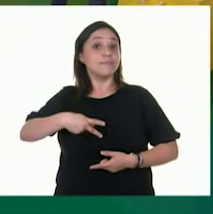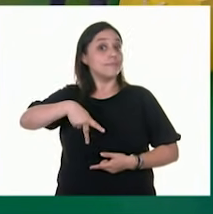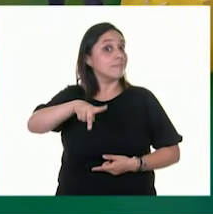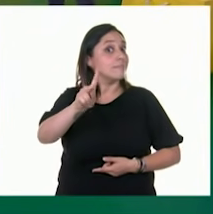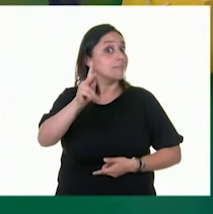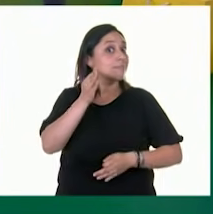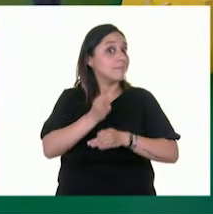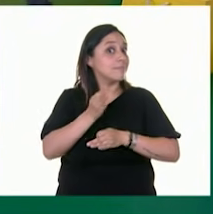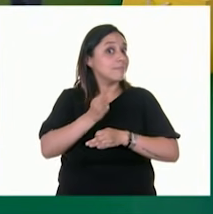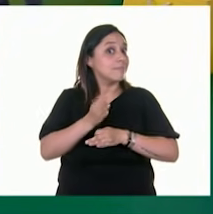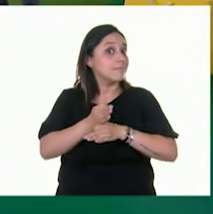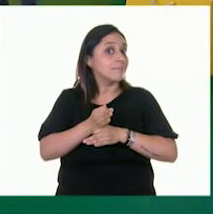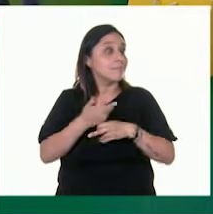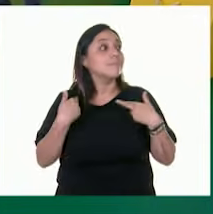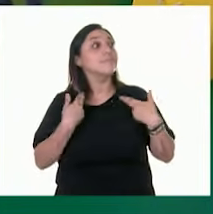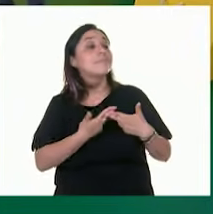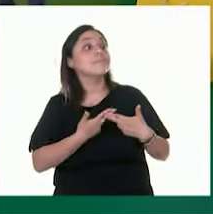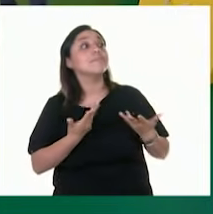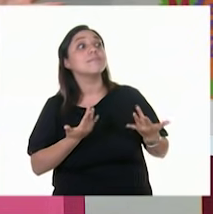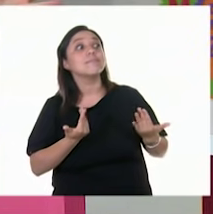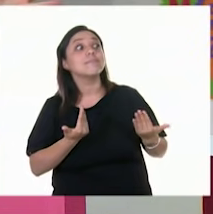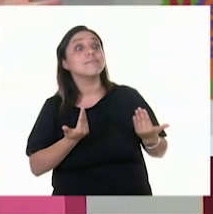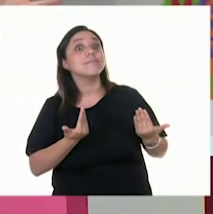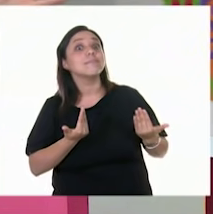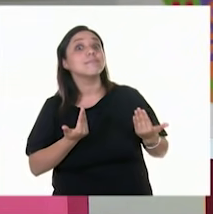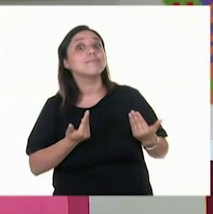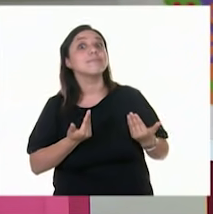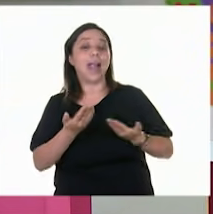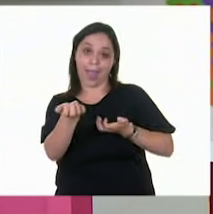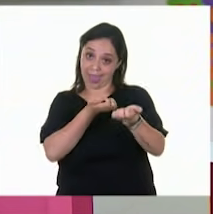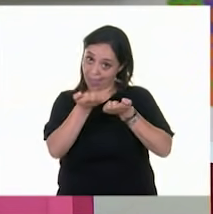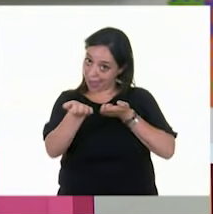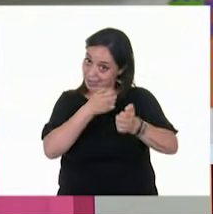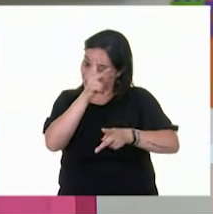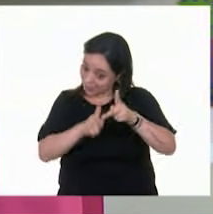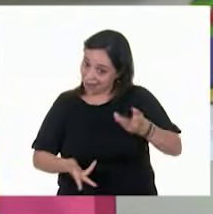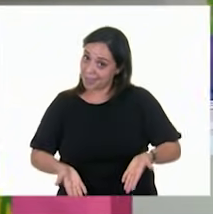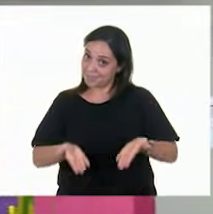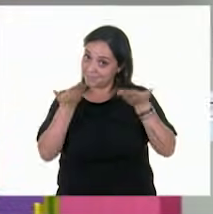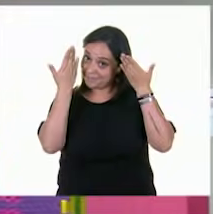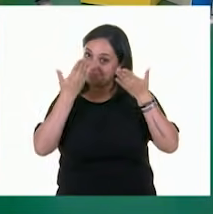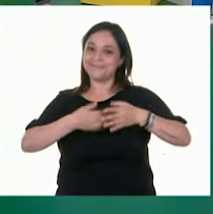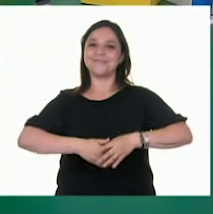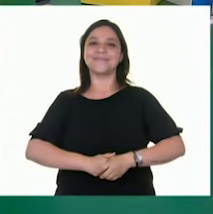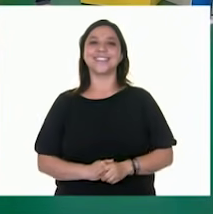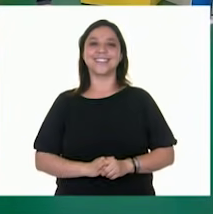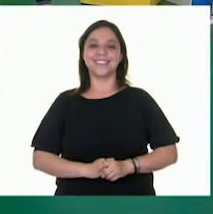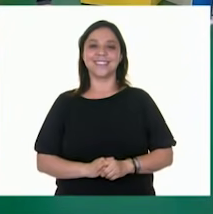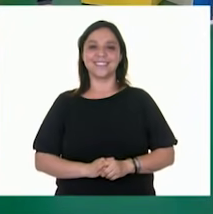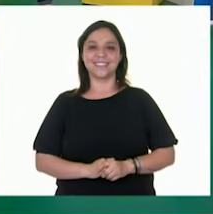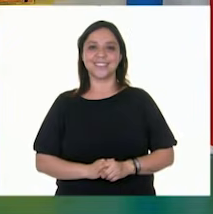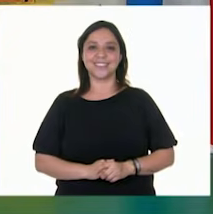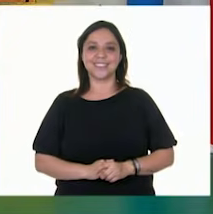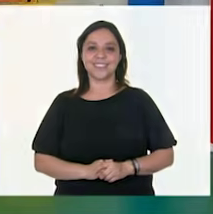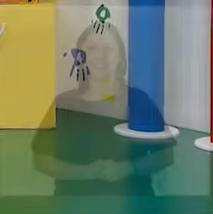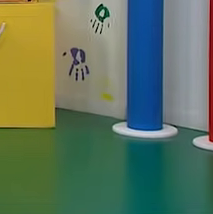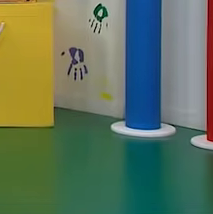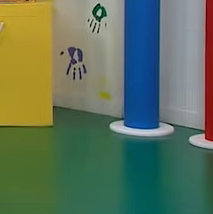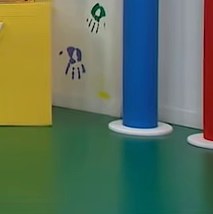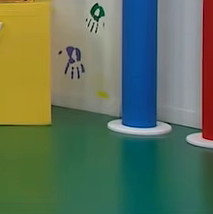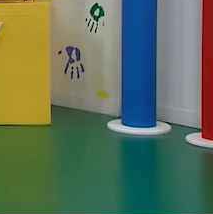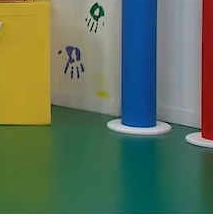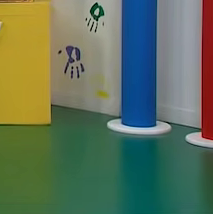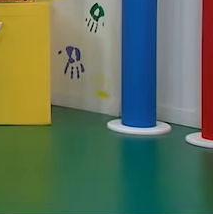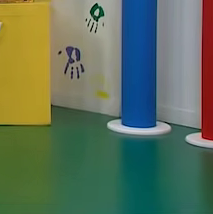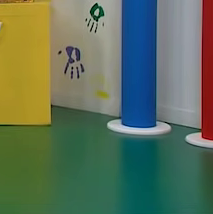Pero antes, maestro. ¿Qué pasó, Marina? ¡Ay, vamos a una pausa activa! Ah, muy bien, vamos a... Sí, vamos a estirarnos un poquito. Mira, estoy